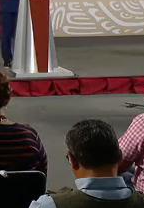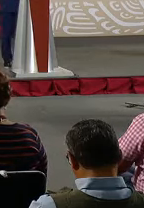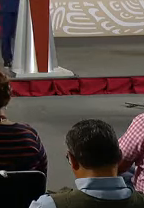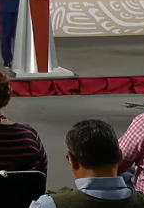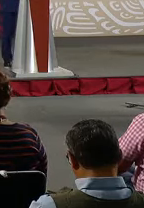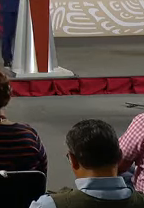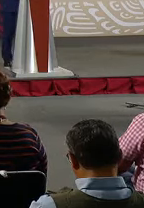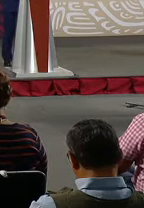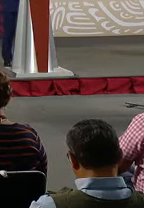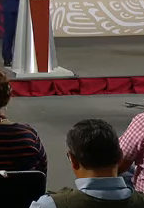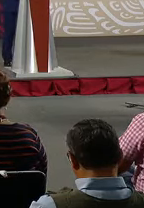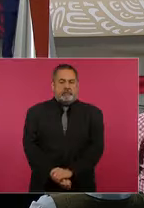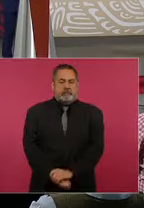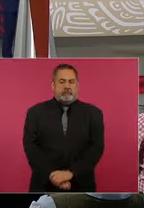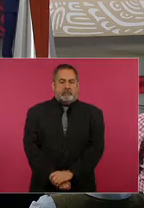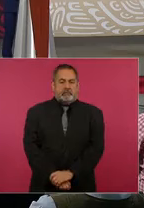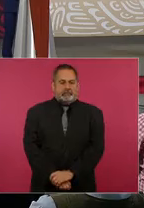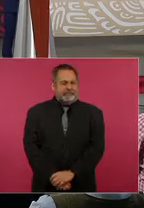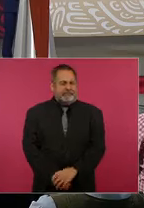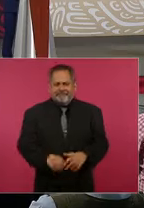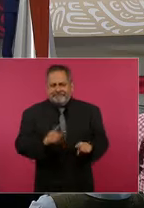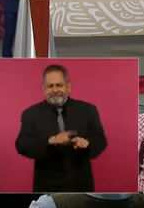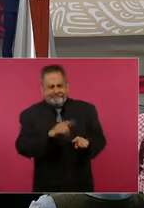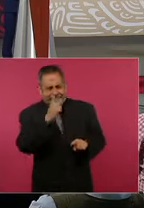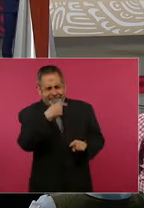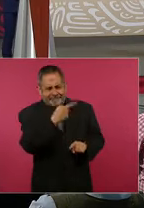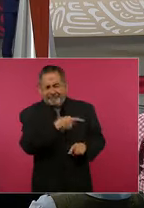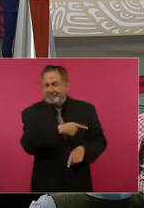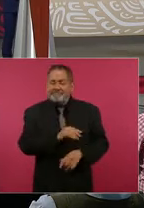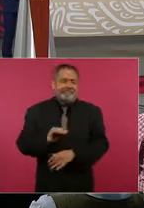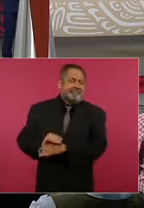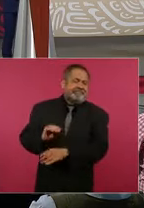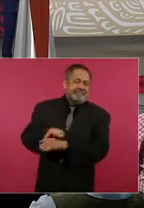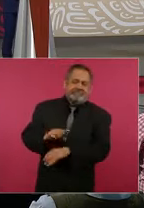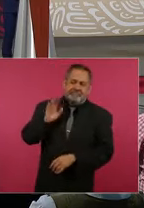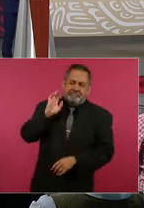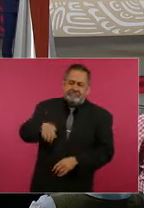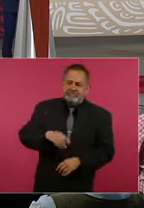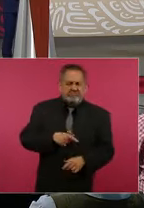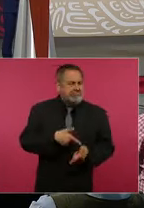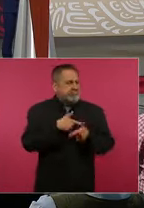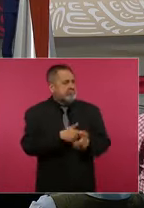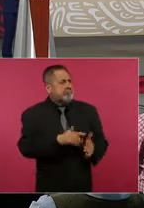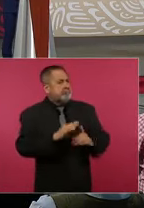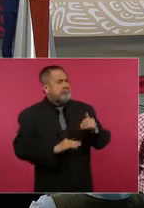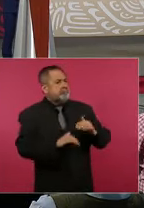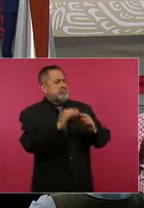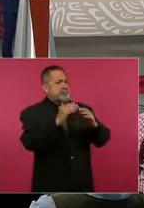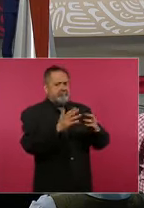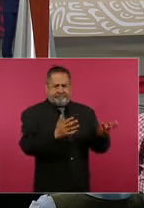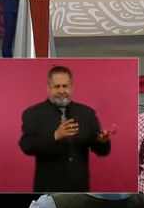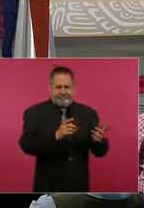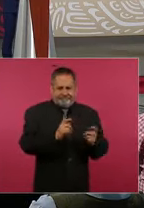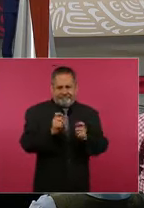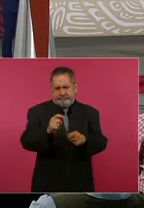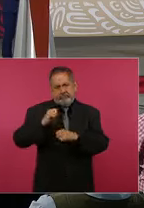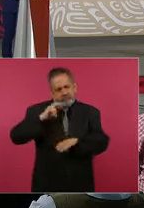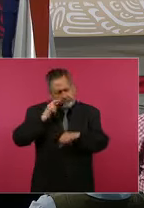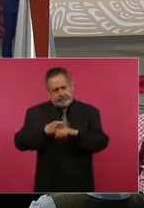se hace como que ignora, o sea, que sigan construyendo. Yo sé que es facultad también del